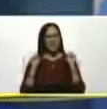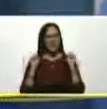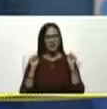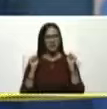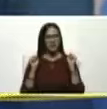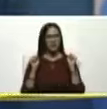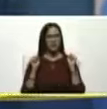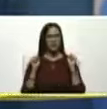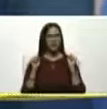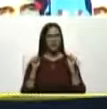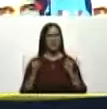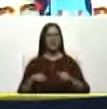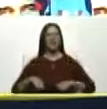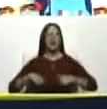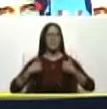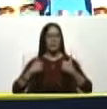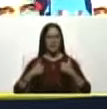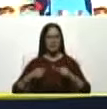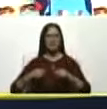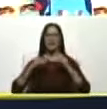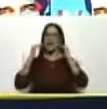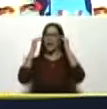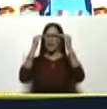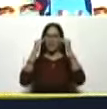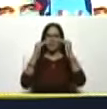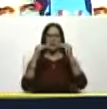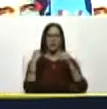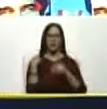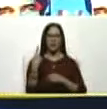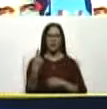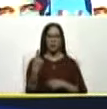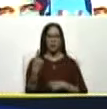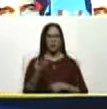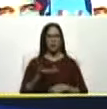Es la más alta prioridad.